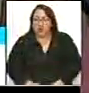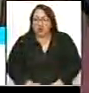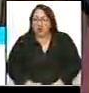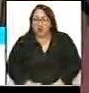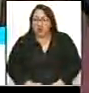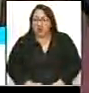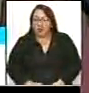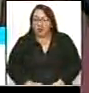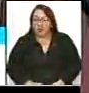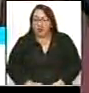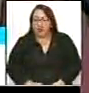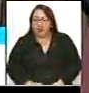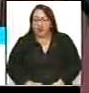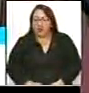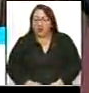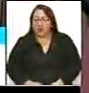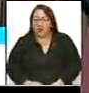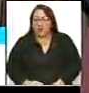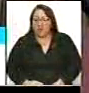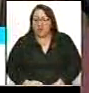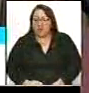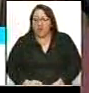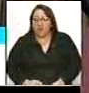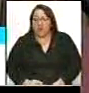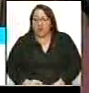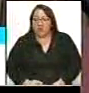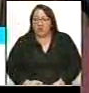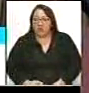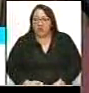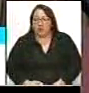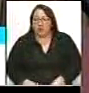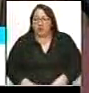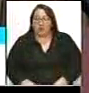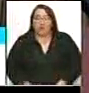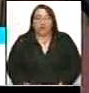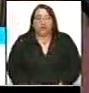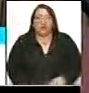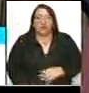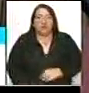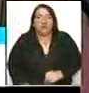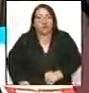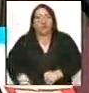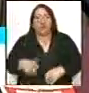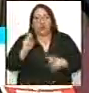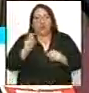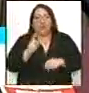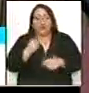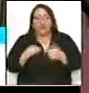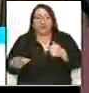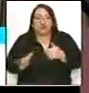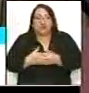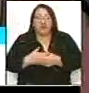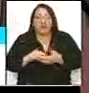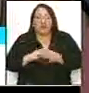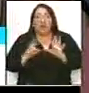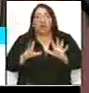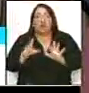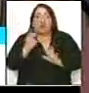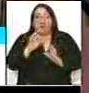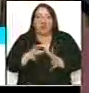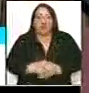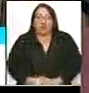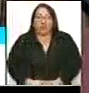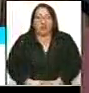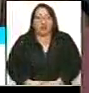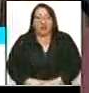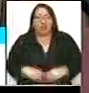1%. Está en la propuesta más adelante. En el tema de la valla para cancelación es 8% para